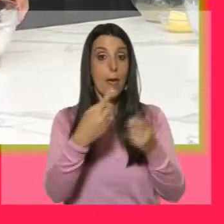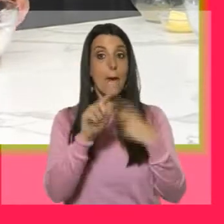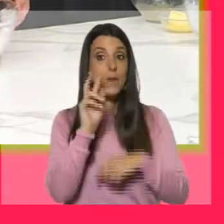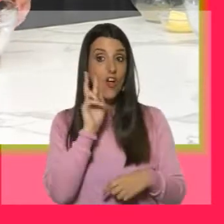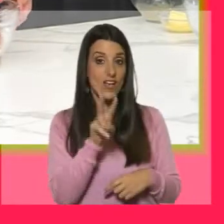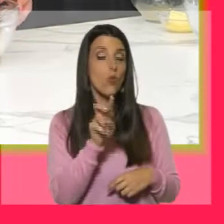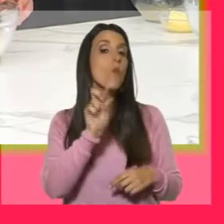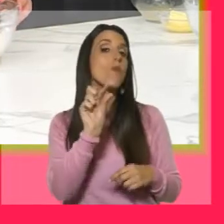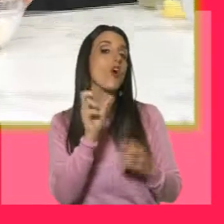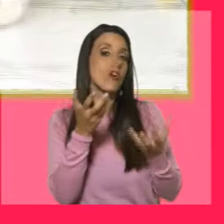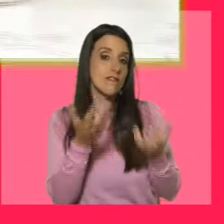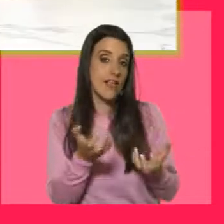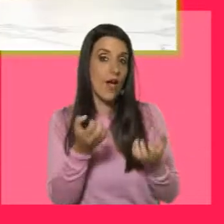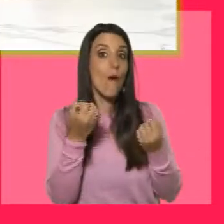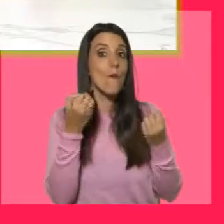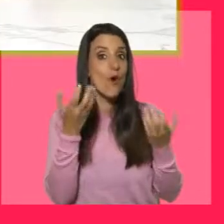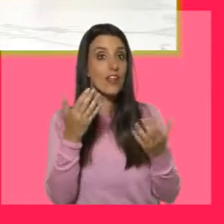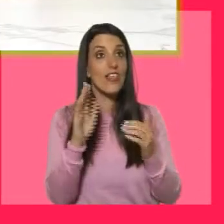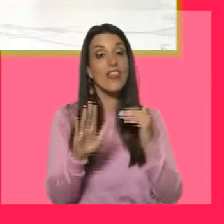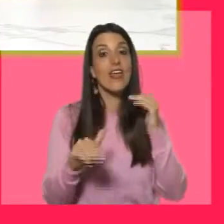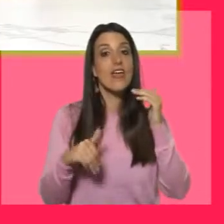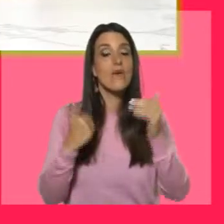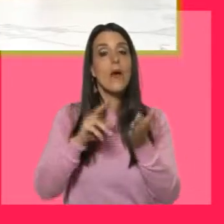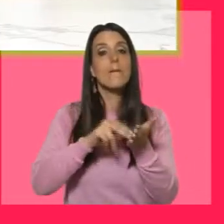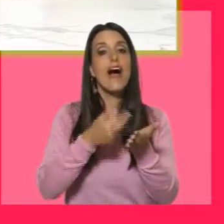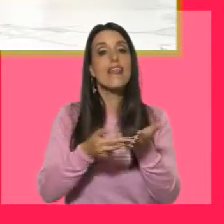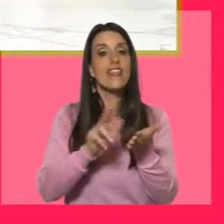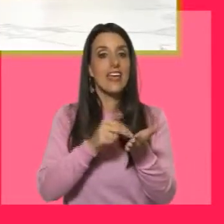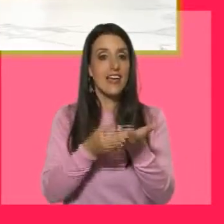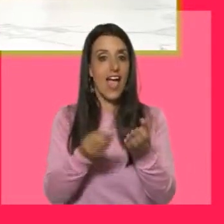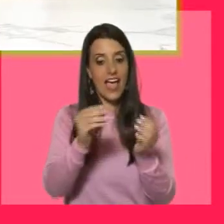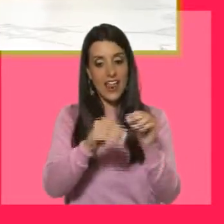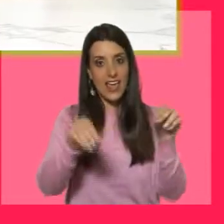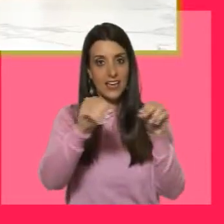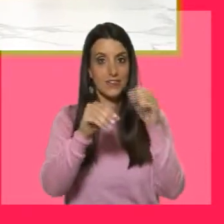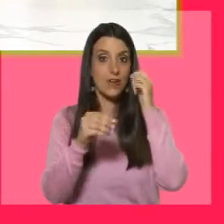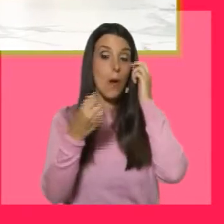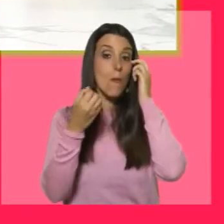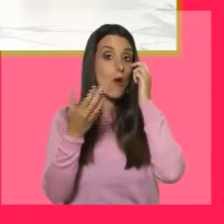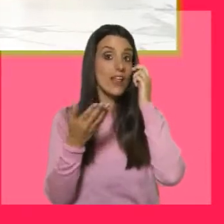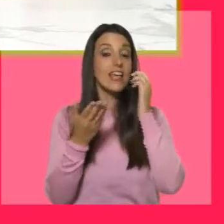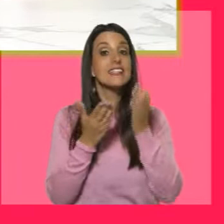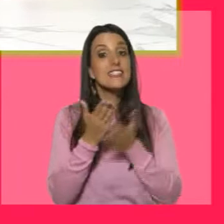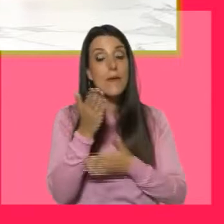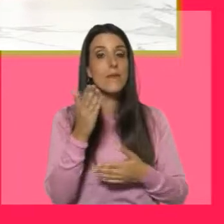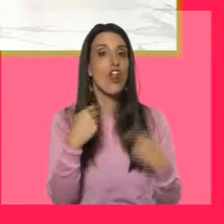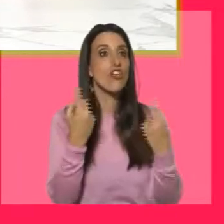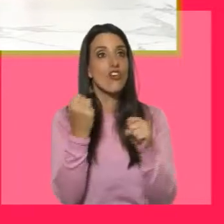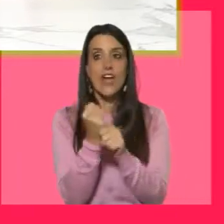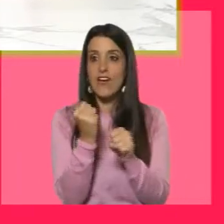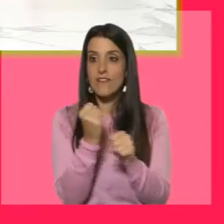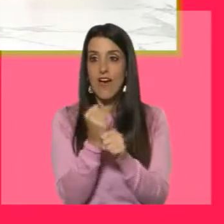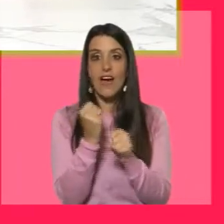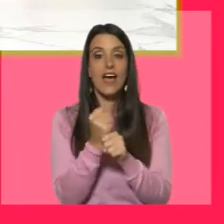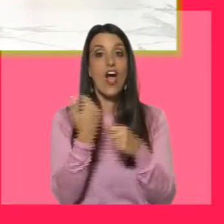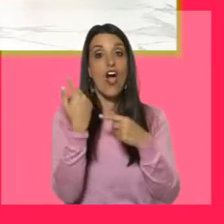poquito seca la masa. ¿Por qué? Porque después va a llevar manteca, que se la vamos a poner después. ¿Por qué cada vez que nosotros trabajamos con este tipo